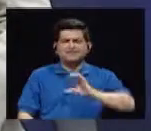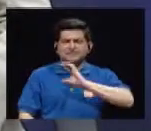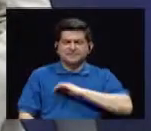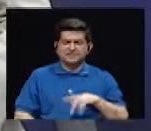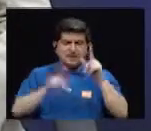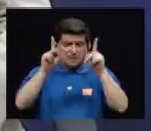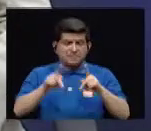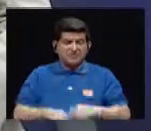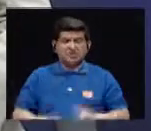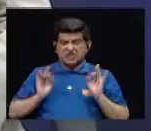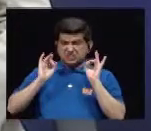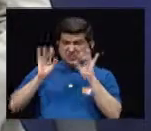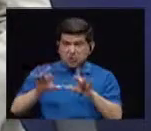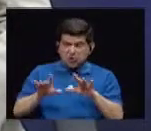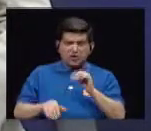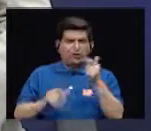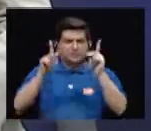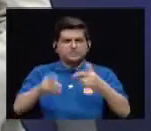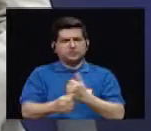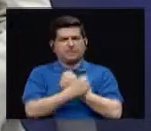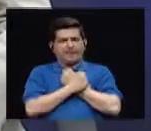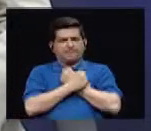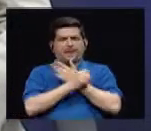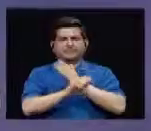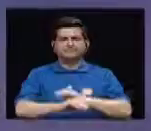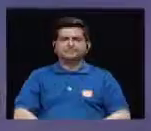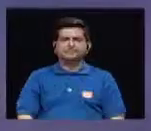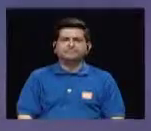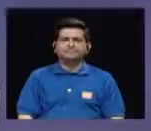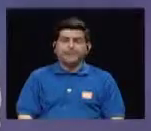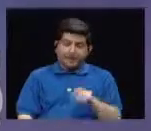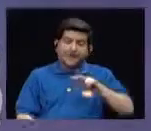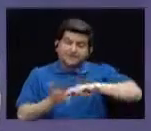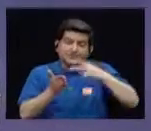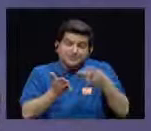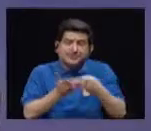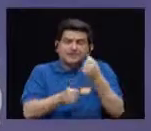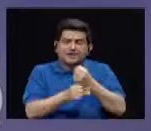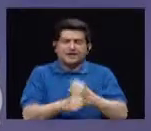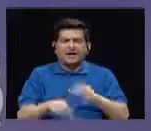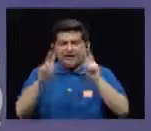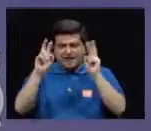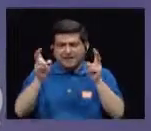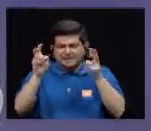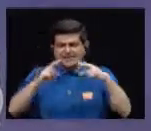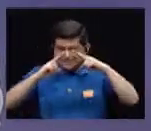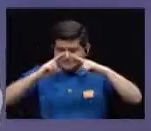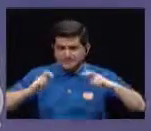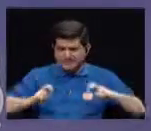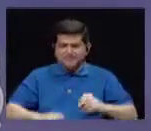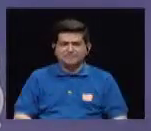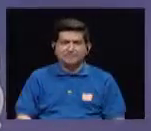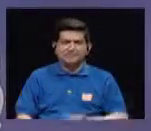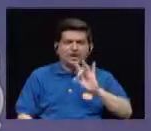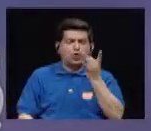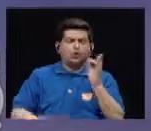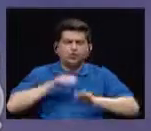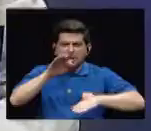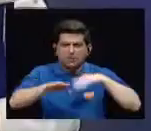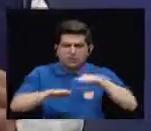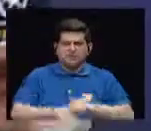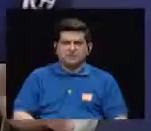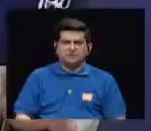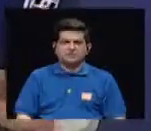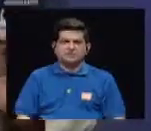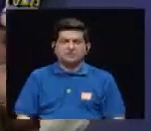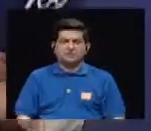aristas, gente que lo odia y gente que lo ama. Entonces, bueno, de eso se trata. Claro, por el tema que sí, toca precisamente. El Octavo Paso es